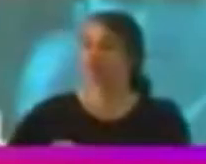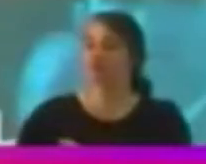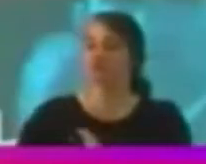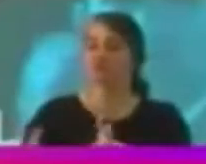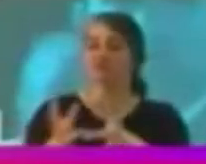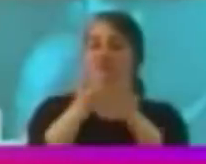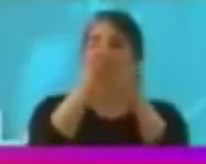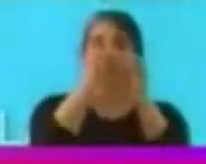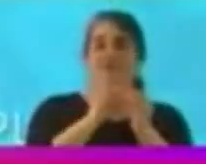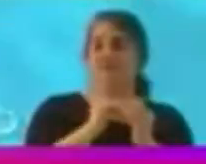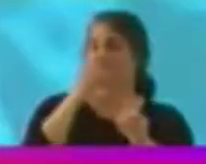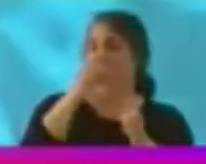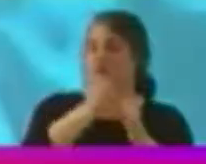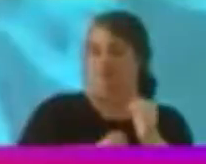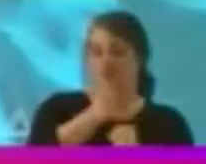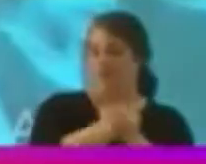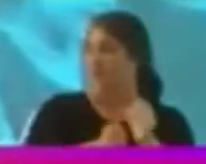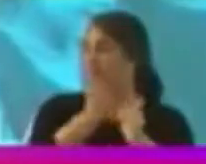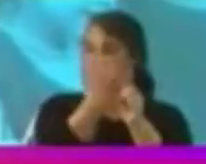densificación,